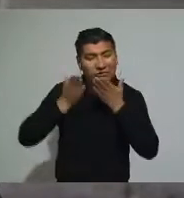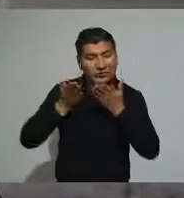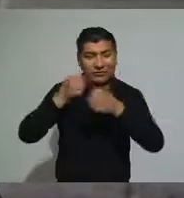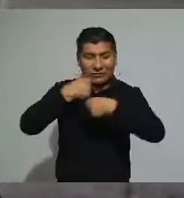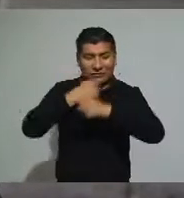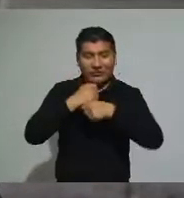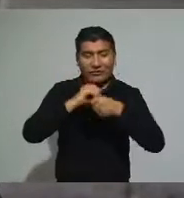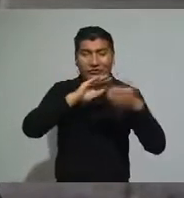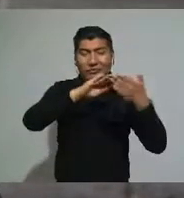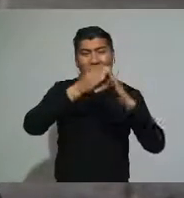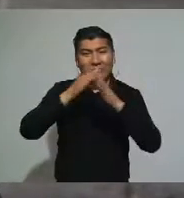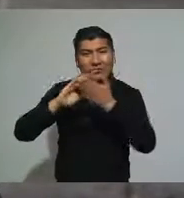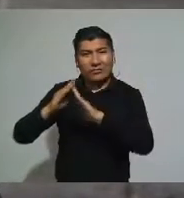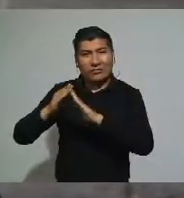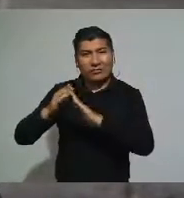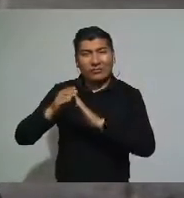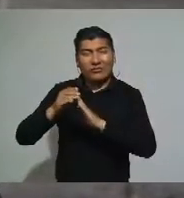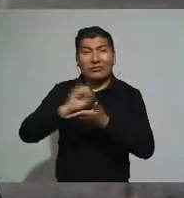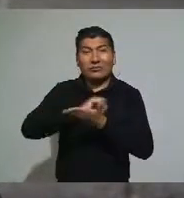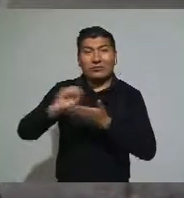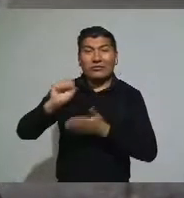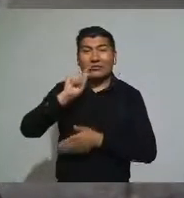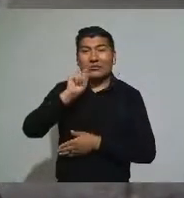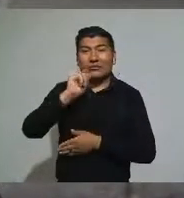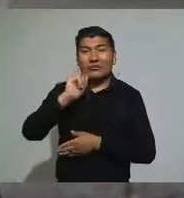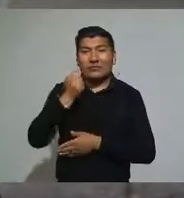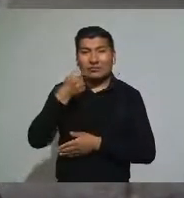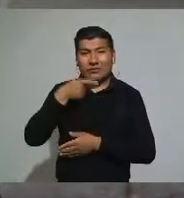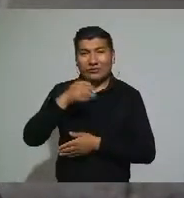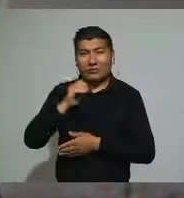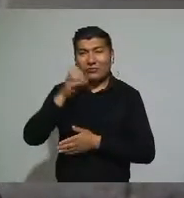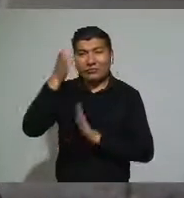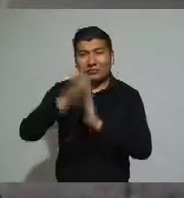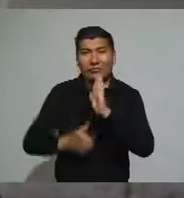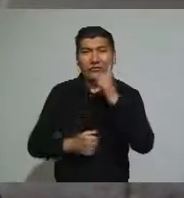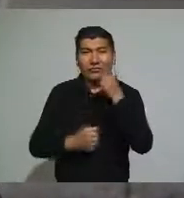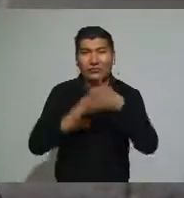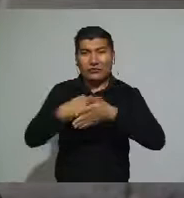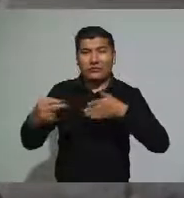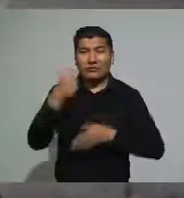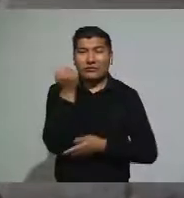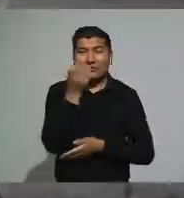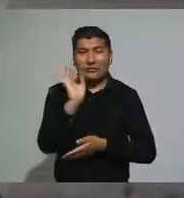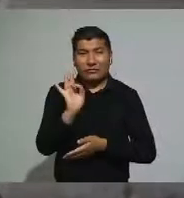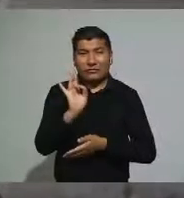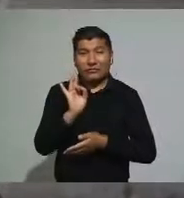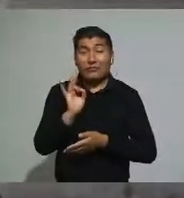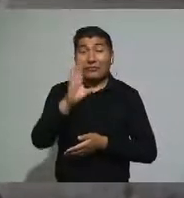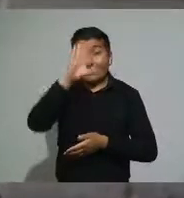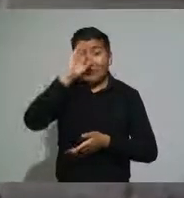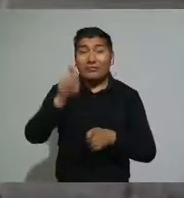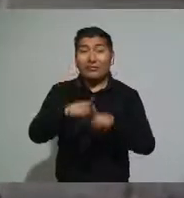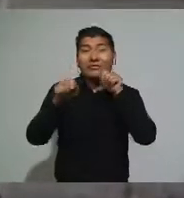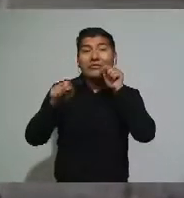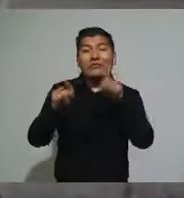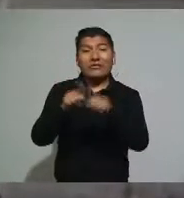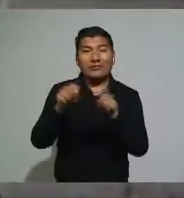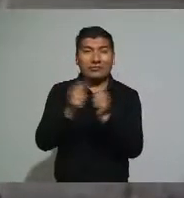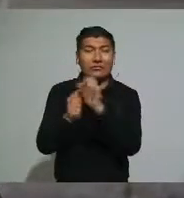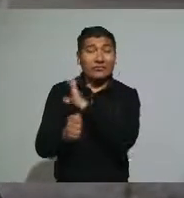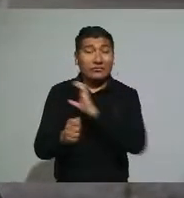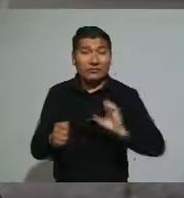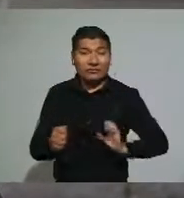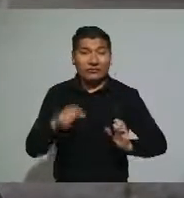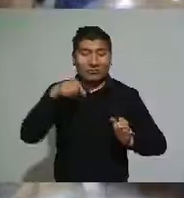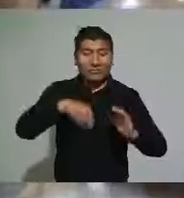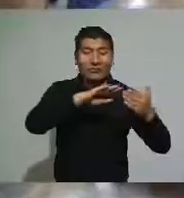pueblo, Santiago 1:18. Hermanos, en Cristo, este pueblo